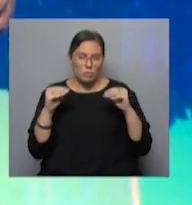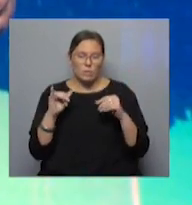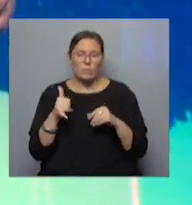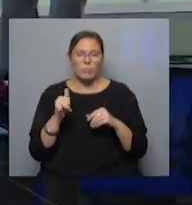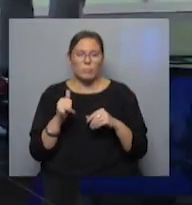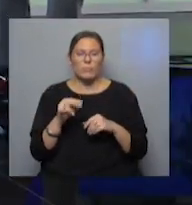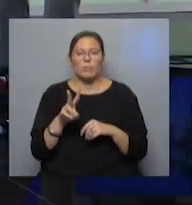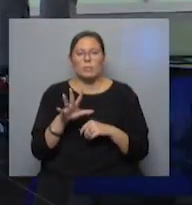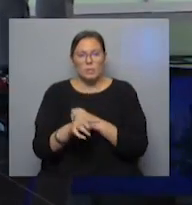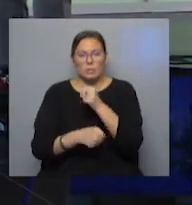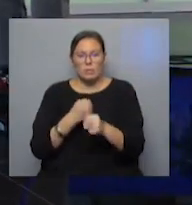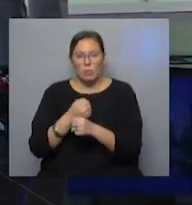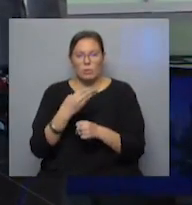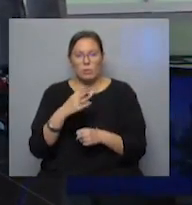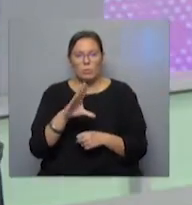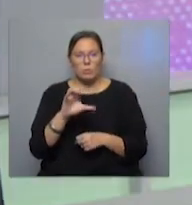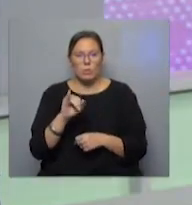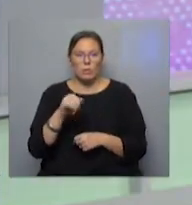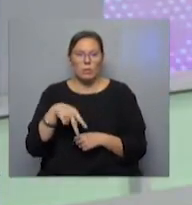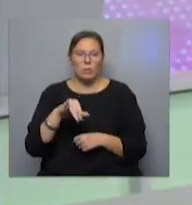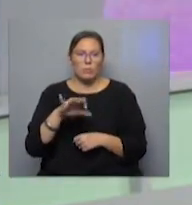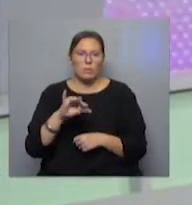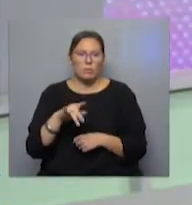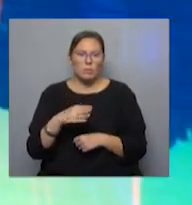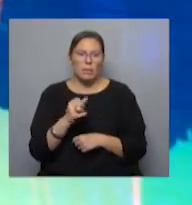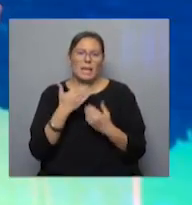Perfecto, 25 años de Buceo Invisible. Muchísimas gracias.